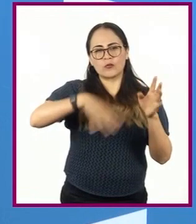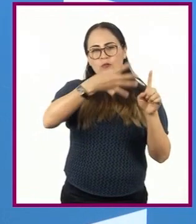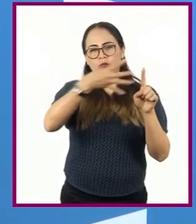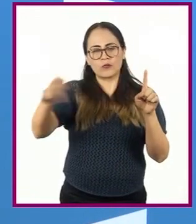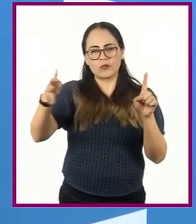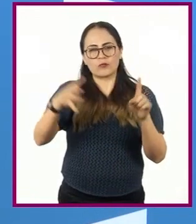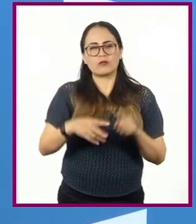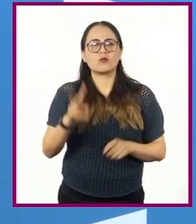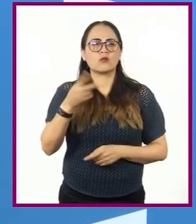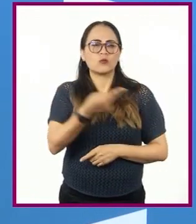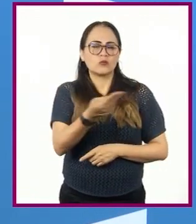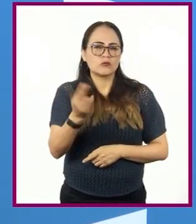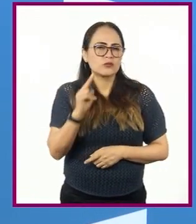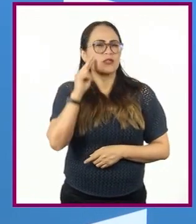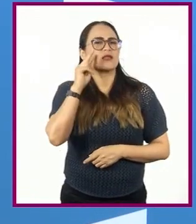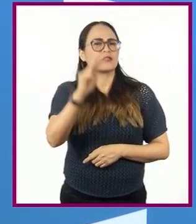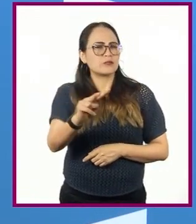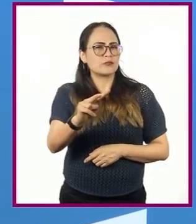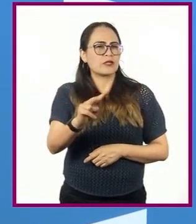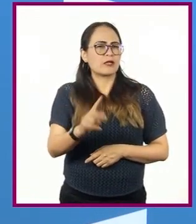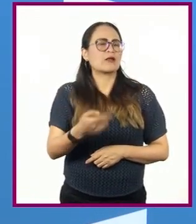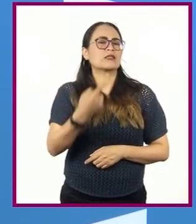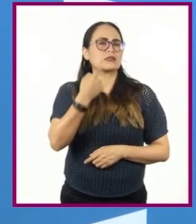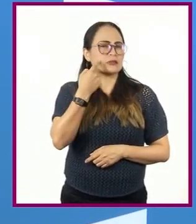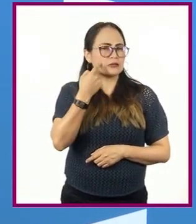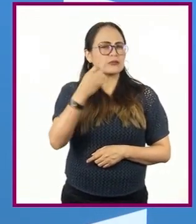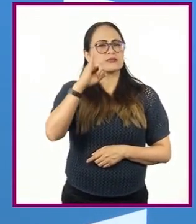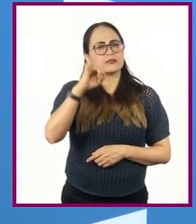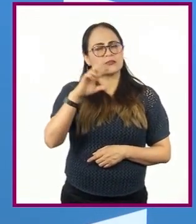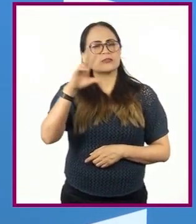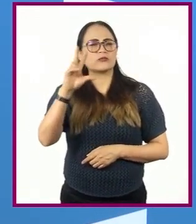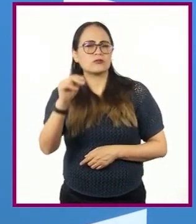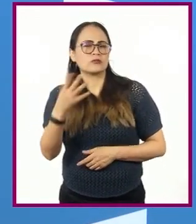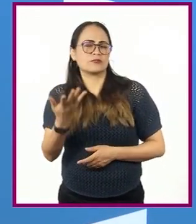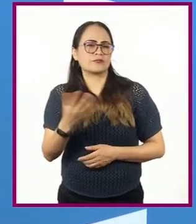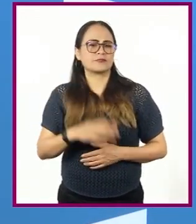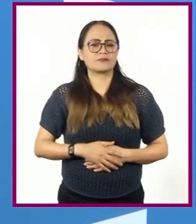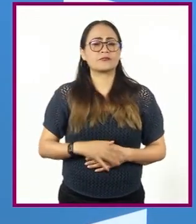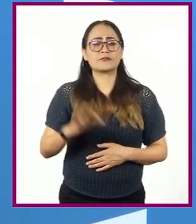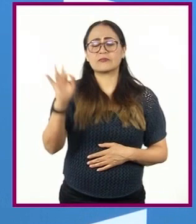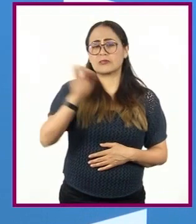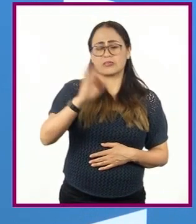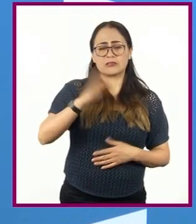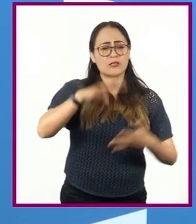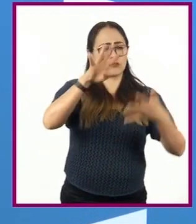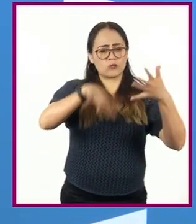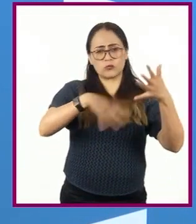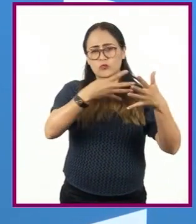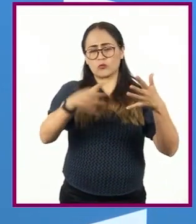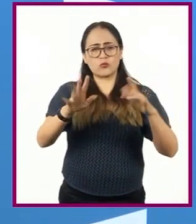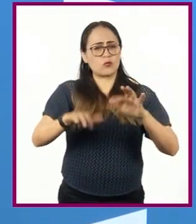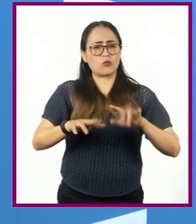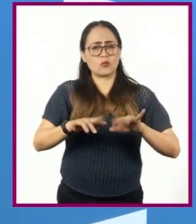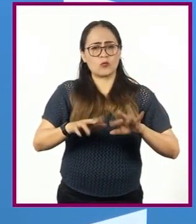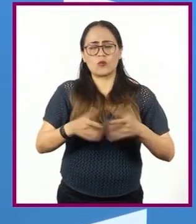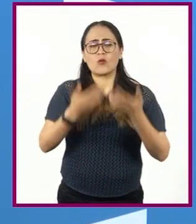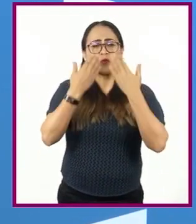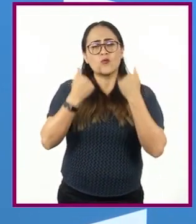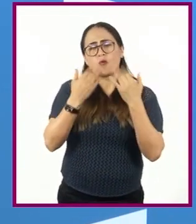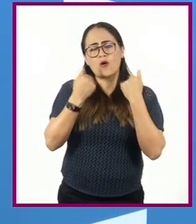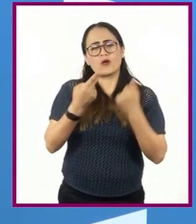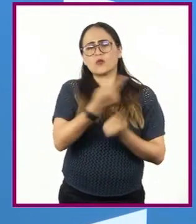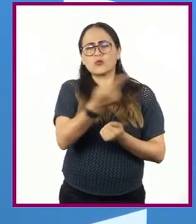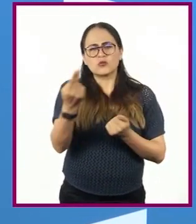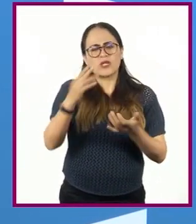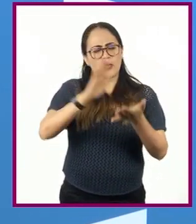para verificar lo que a continuación les describiremos. En caso de no contar con ella, elaboren una tabla